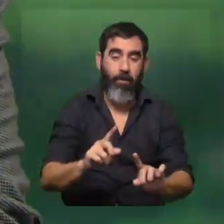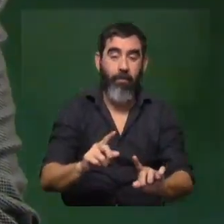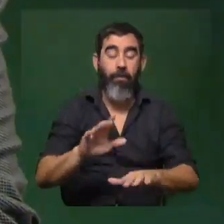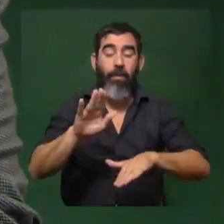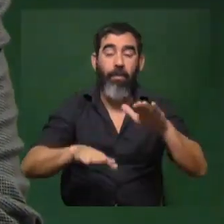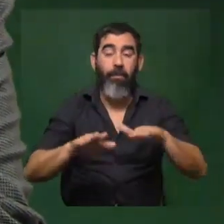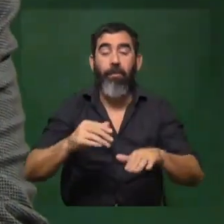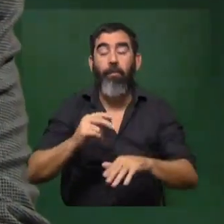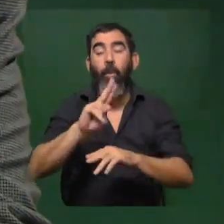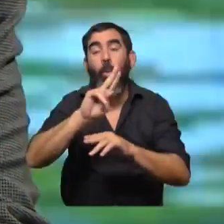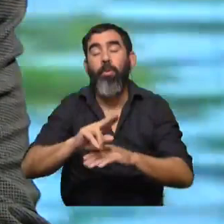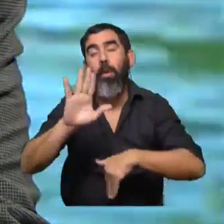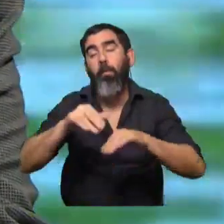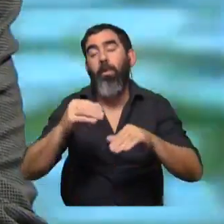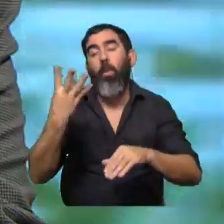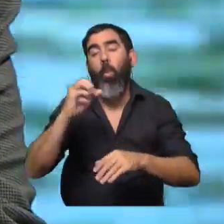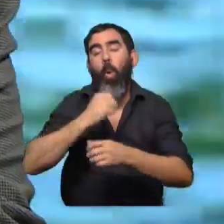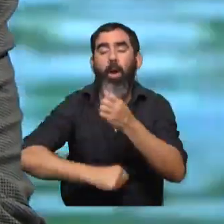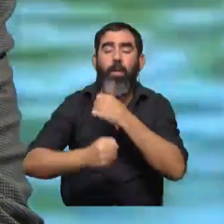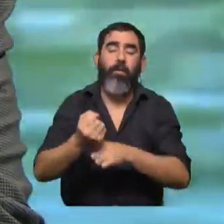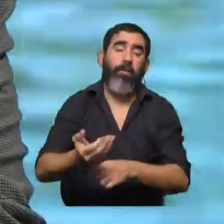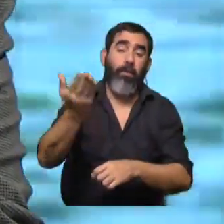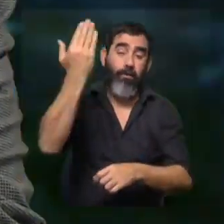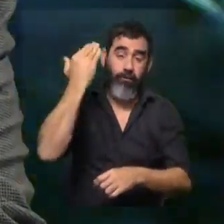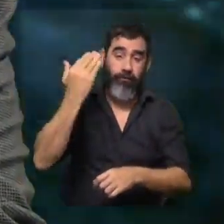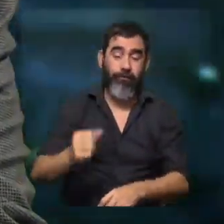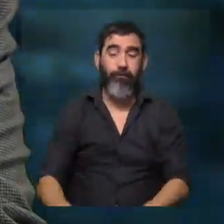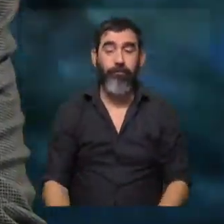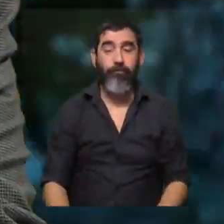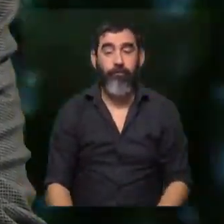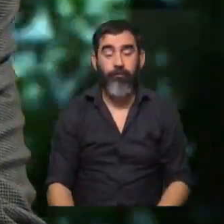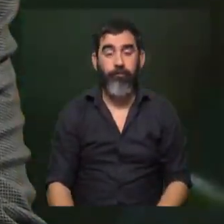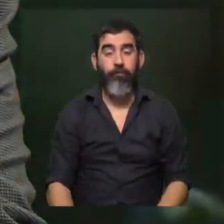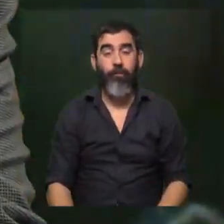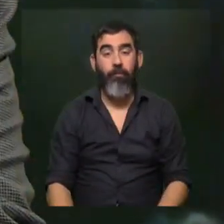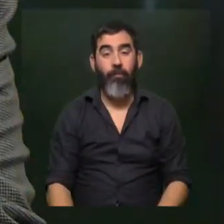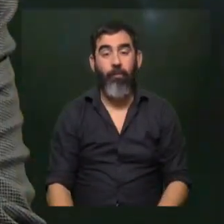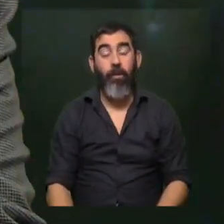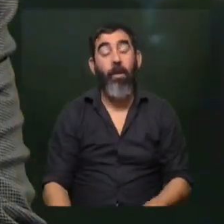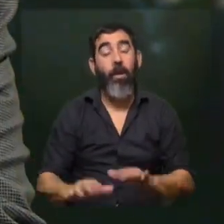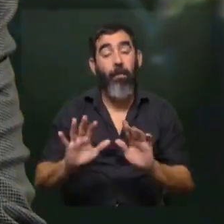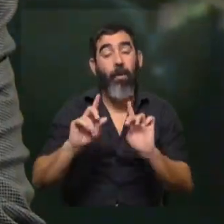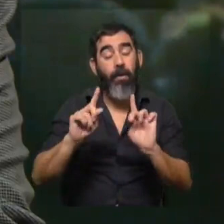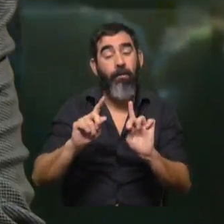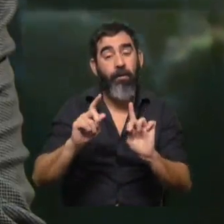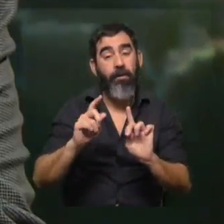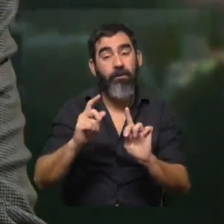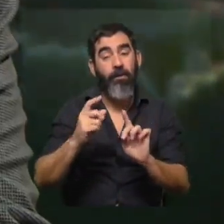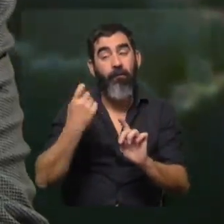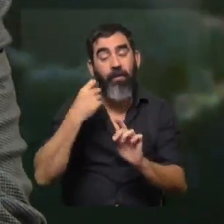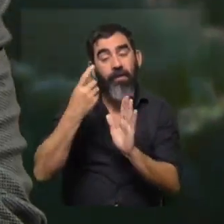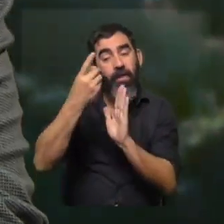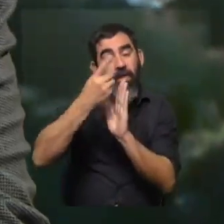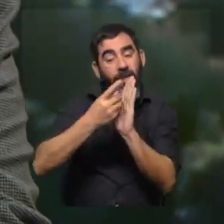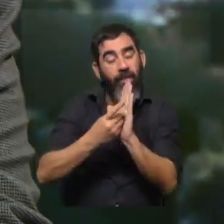Depende, capaz que lo usamos mucho más que hace 40, 50 años. Tal vez tenemos que tener datos más acabados para